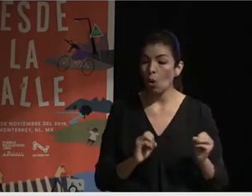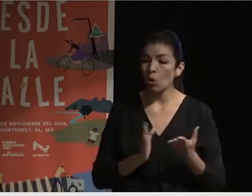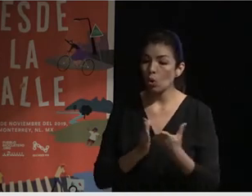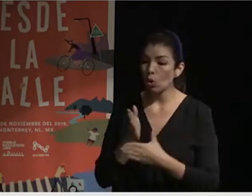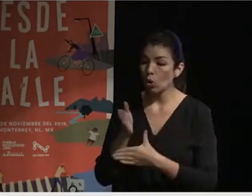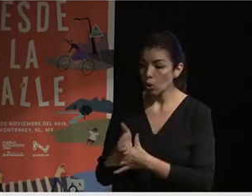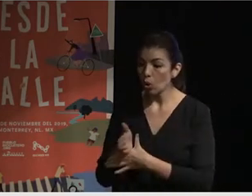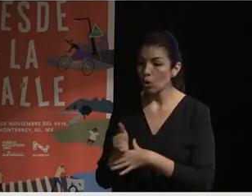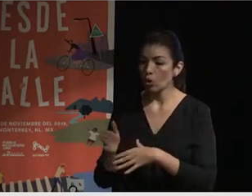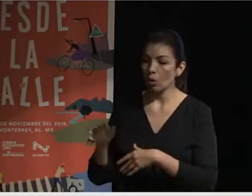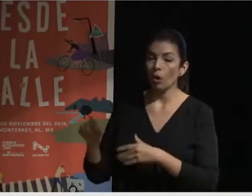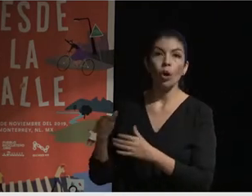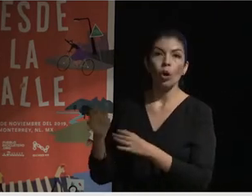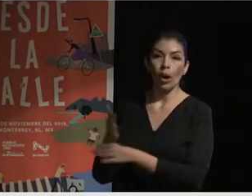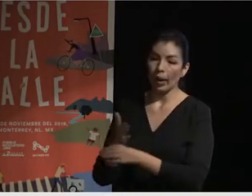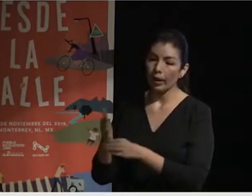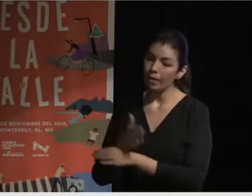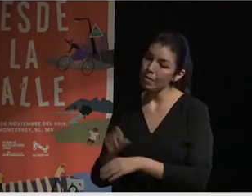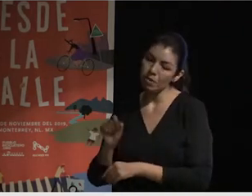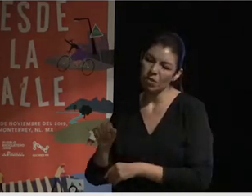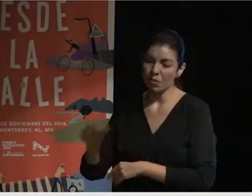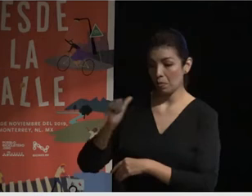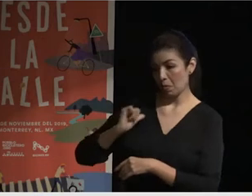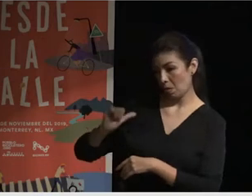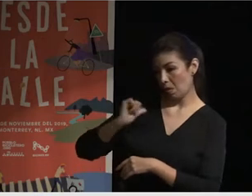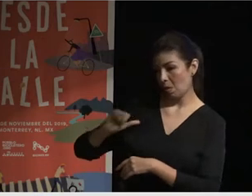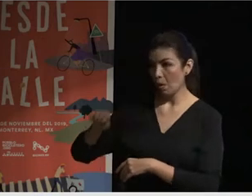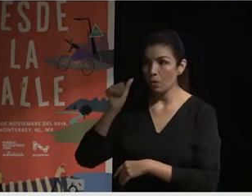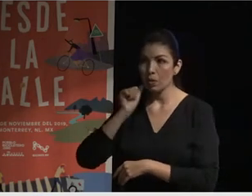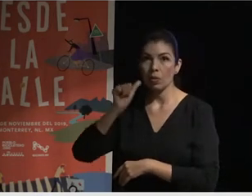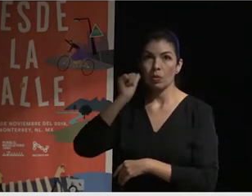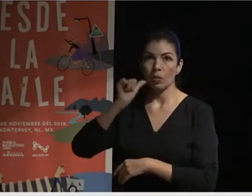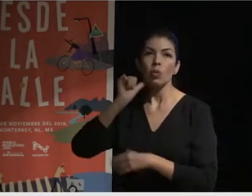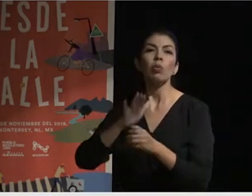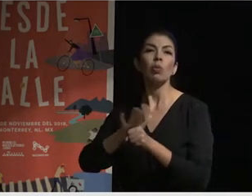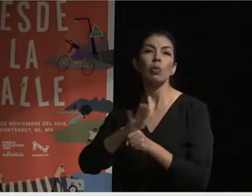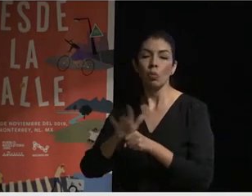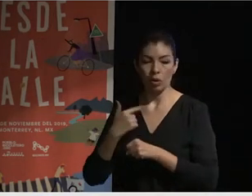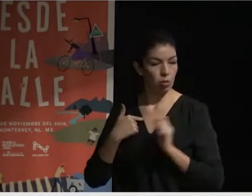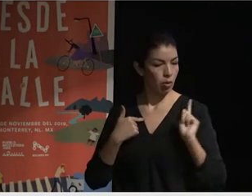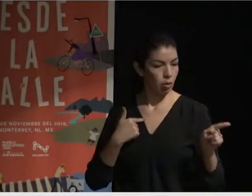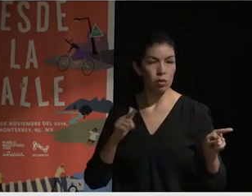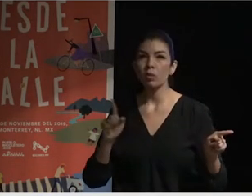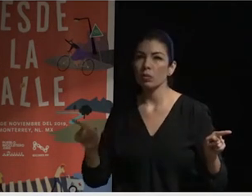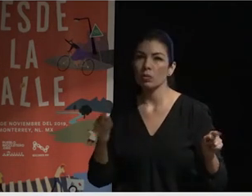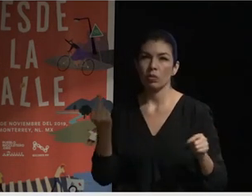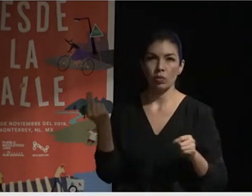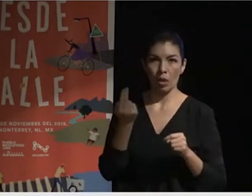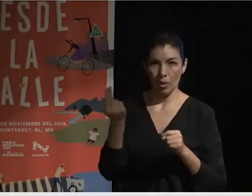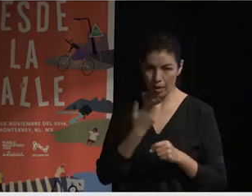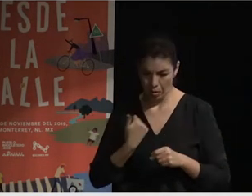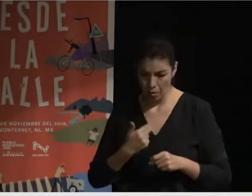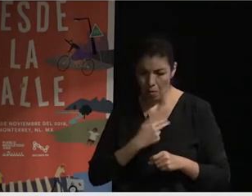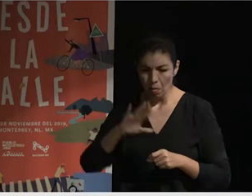problema y soy el problema. Entonces también yo creo que hay que empezar a ser un poco más radicales con el consumo,